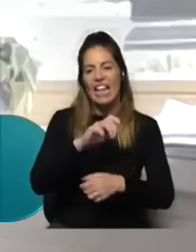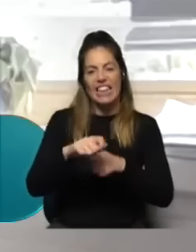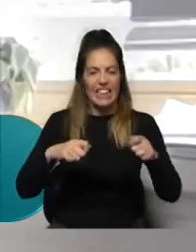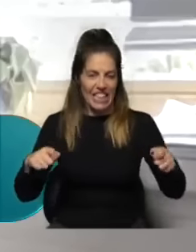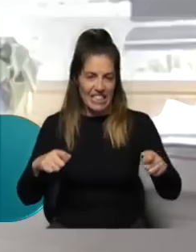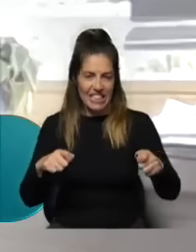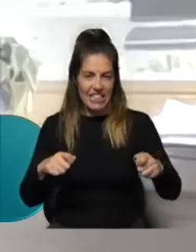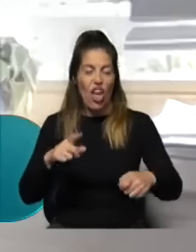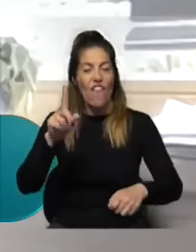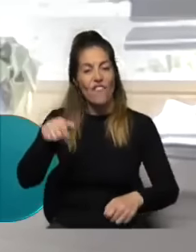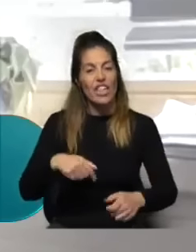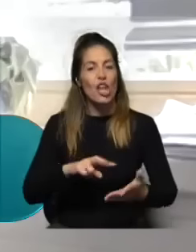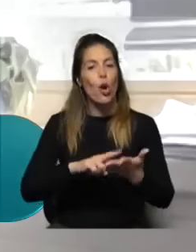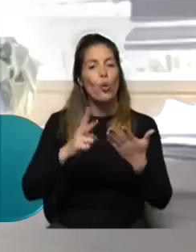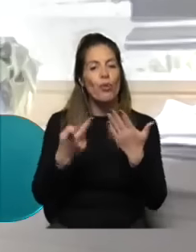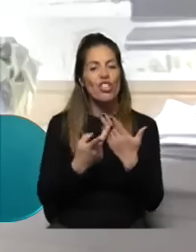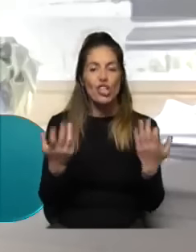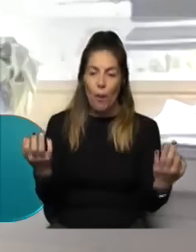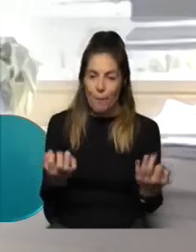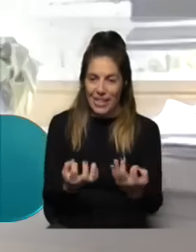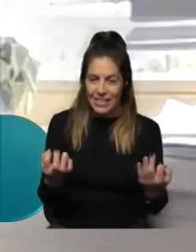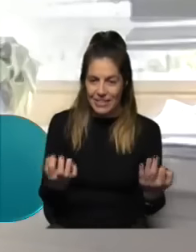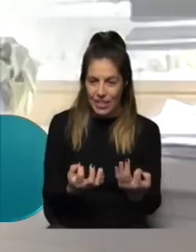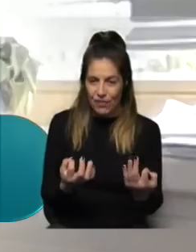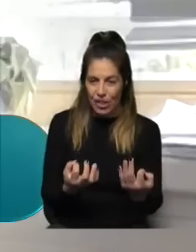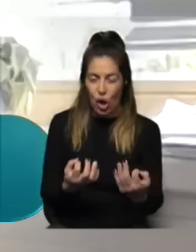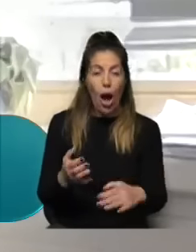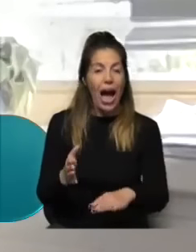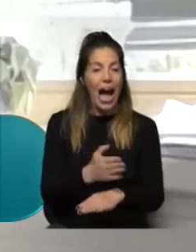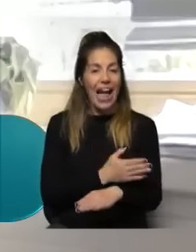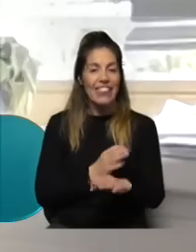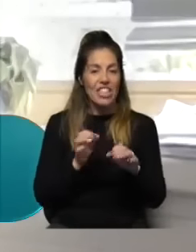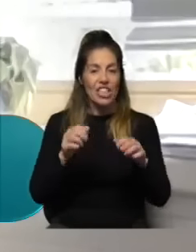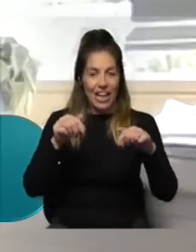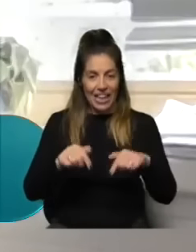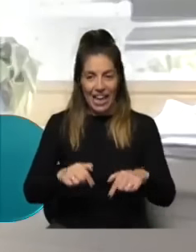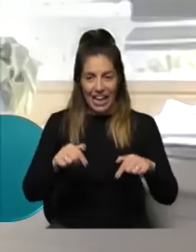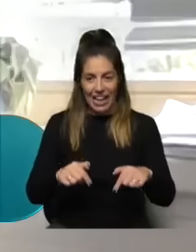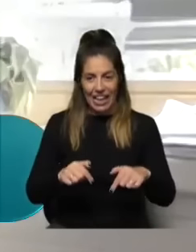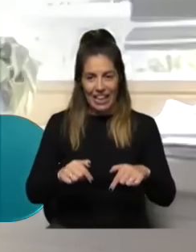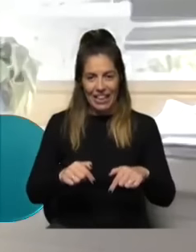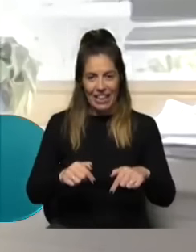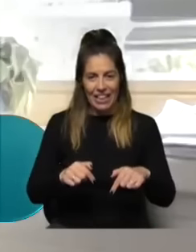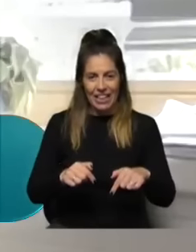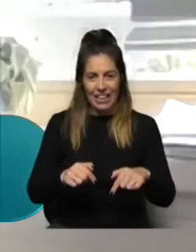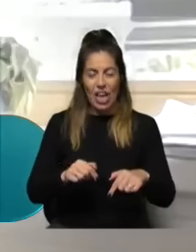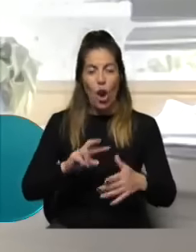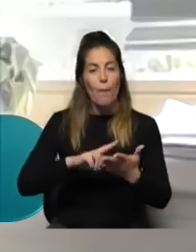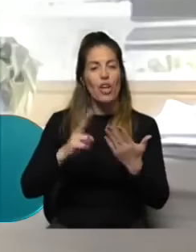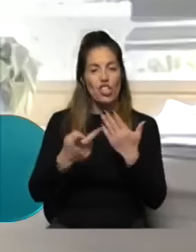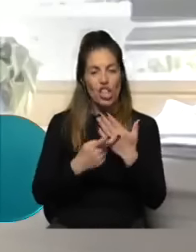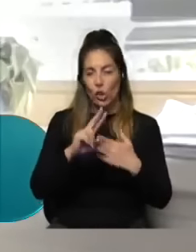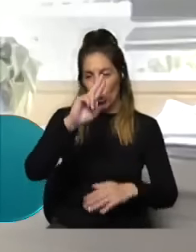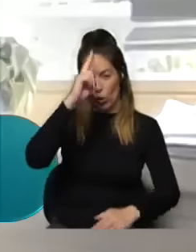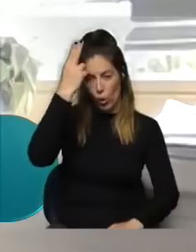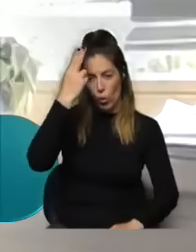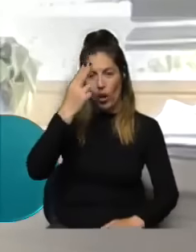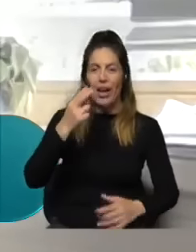digamos, ¿no? Entonces me vine con un proyecto específico, pero ya antes de llegar acá estaba con proyectos con Uruguay, entonces por